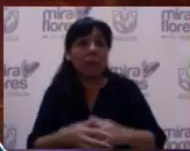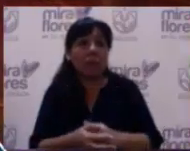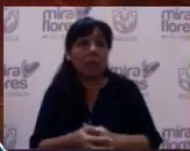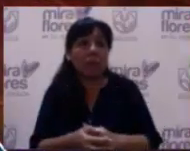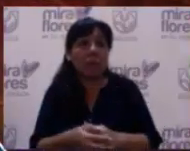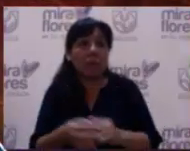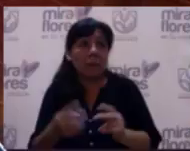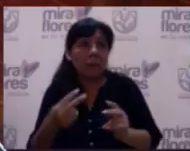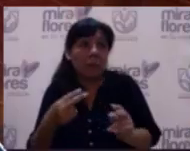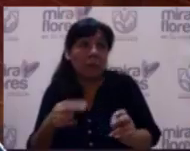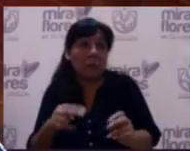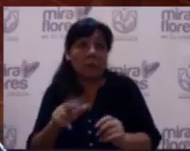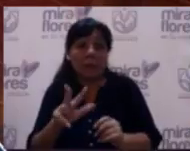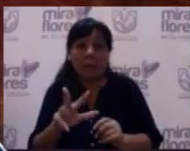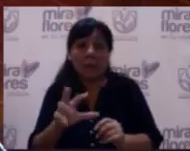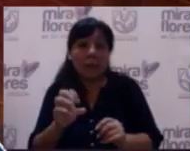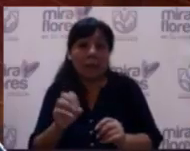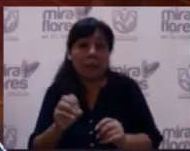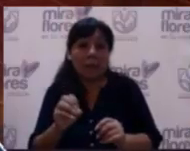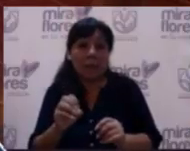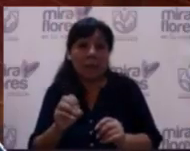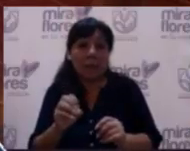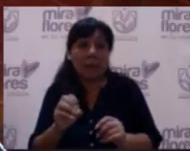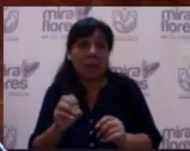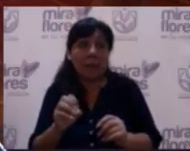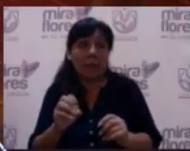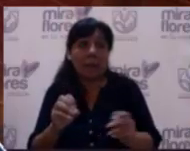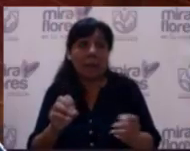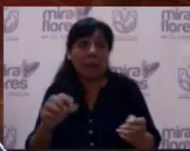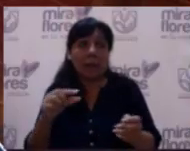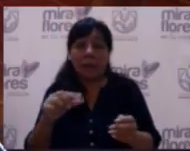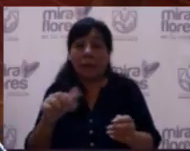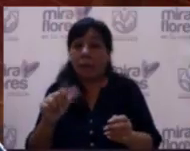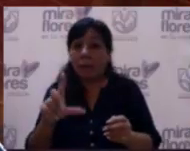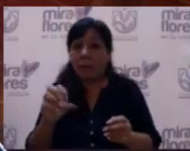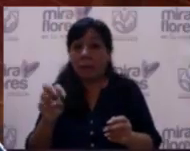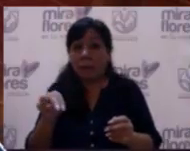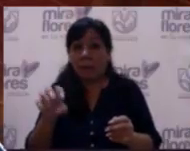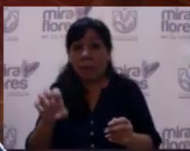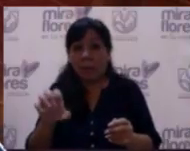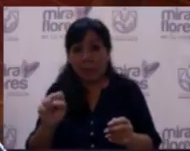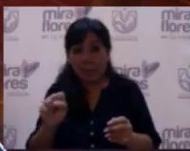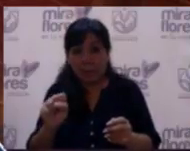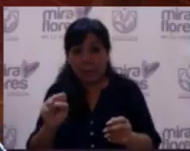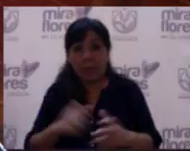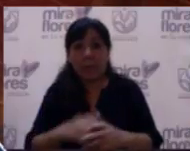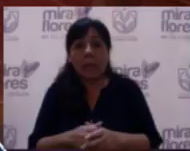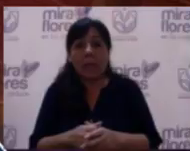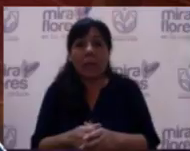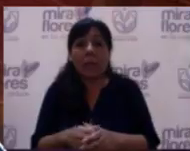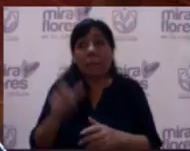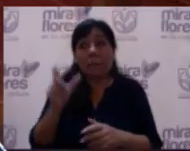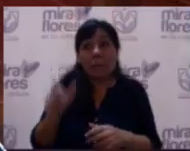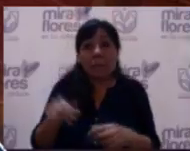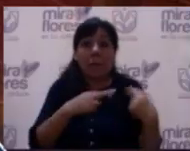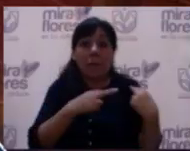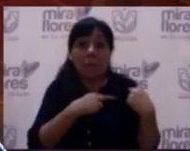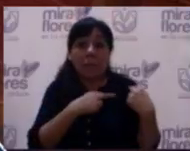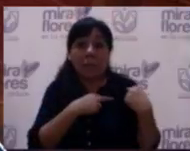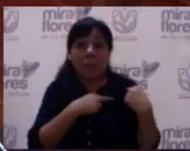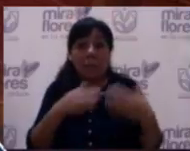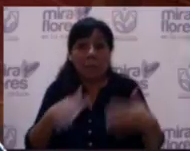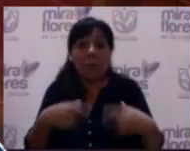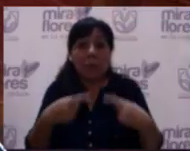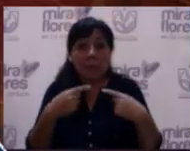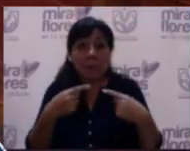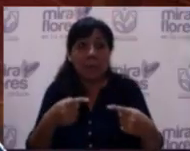30 balones, ¿no? Si pediría más bien que si la persona encargada de eso podría informarnos respecto a eso, ¿no? Pero no lo hice por entonces escrito. Entonces es un